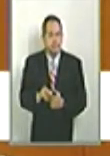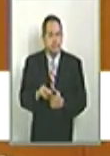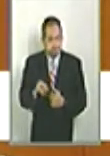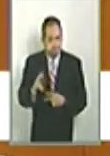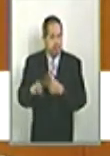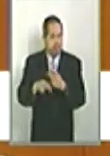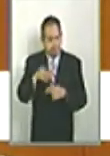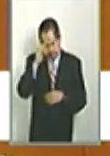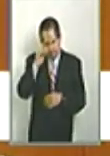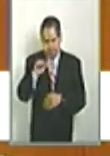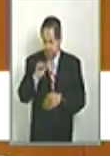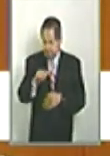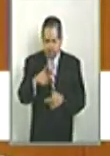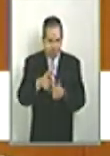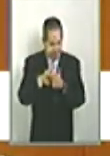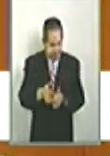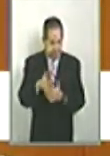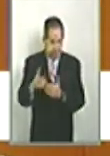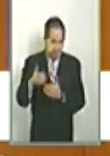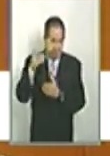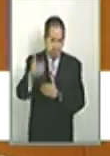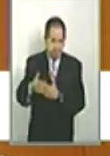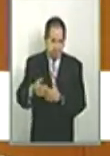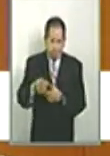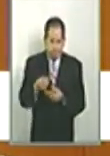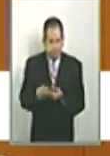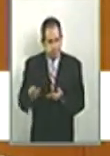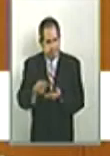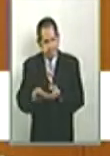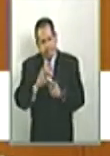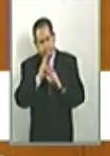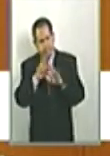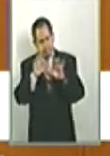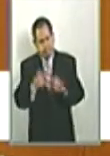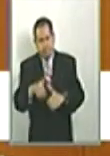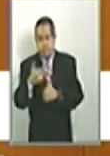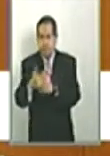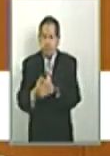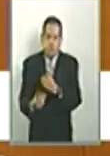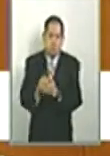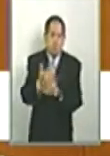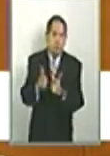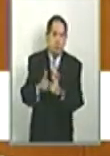buscar que se desahoguen de manera prioritaria